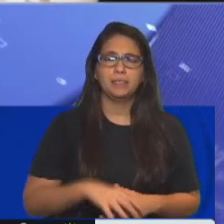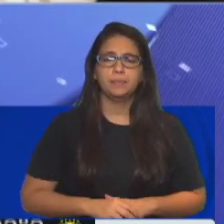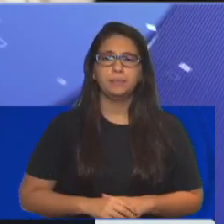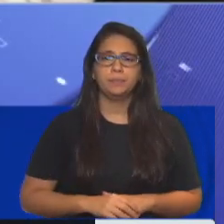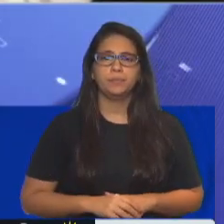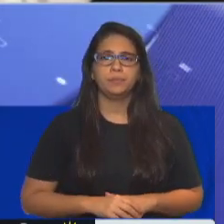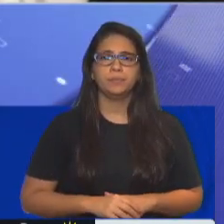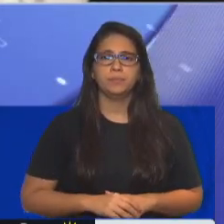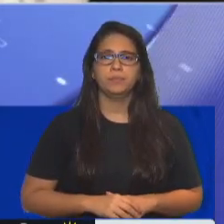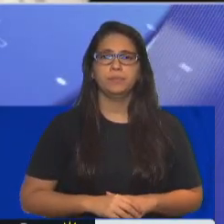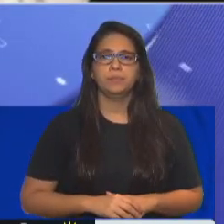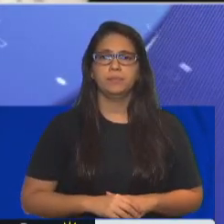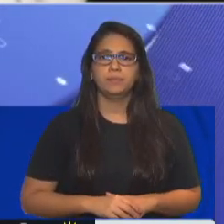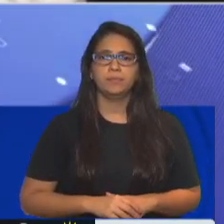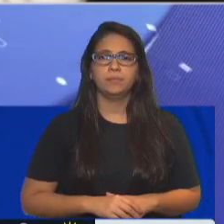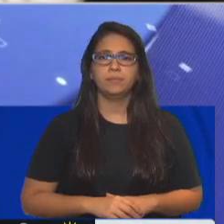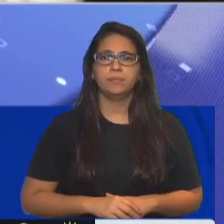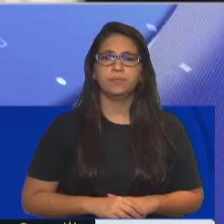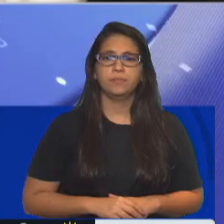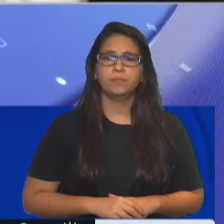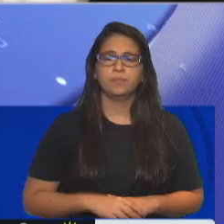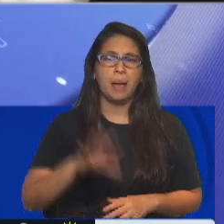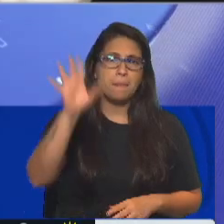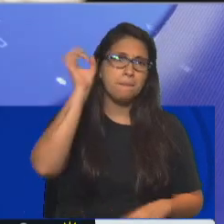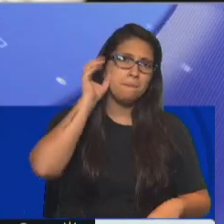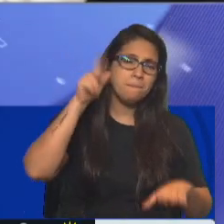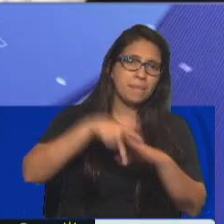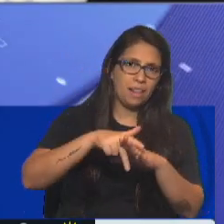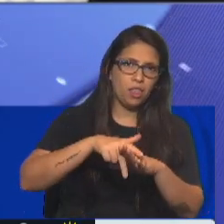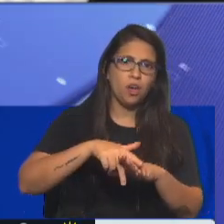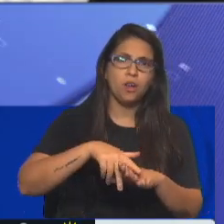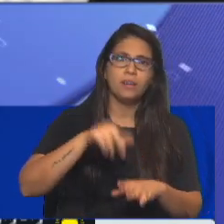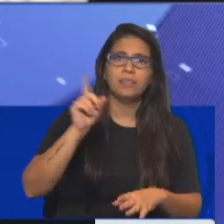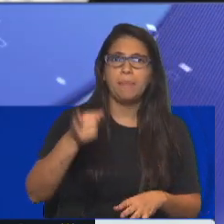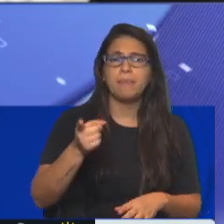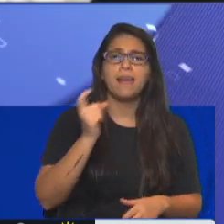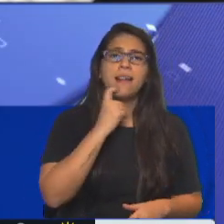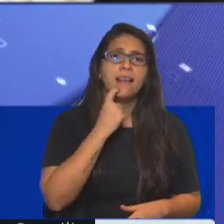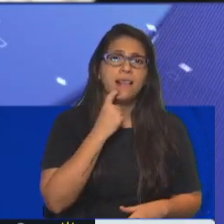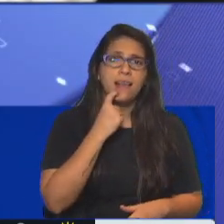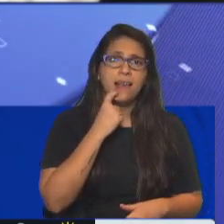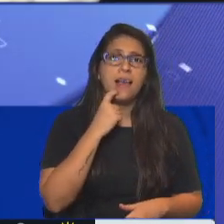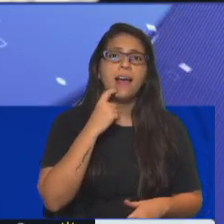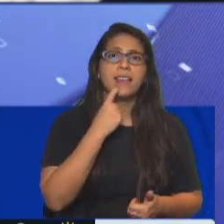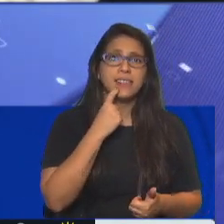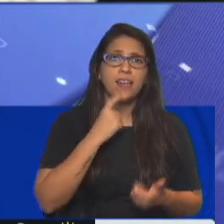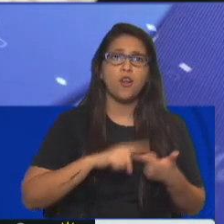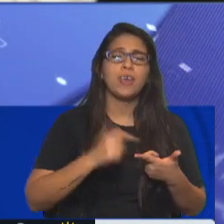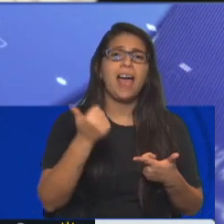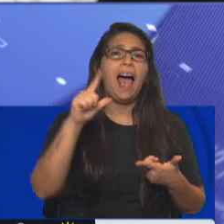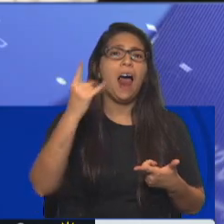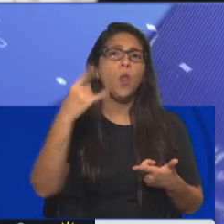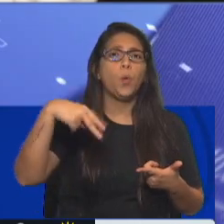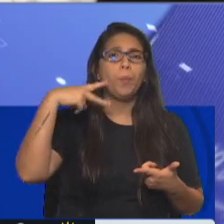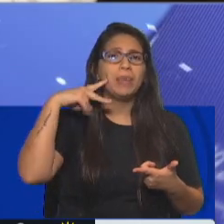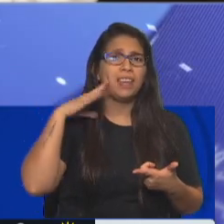En el sentido, bueno, una de las entrevistas y perdón, ¿no? Particularmente acero y aluminio, que es Canadá el principal exportador a